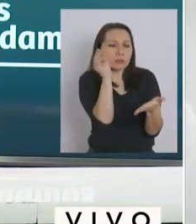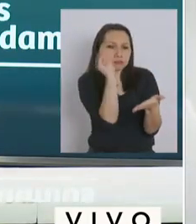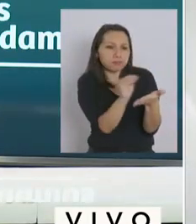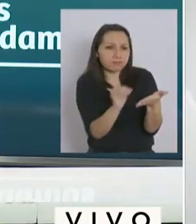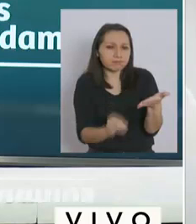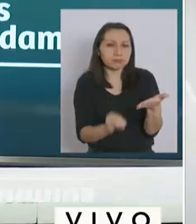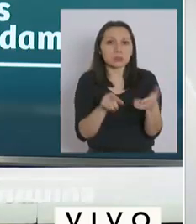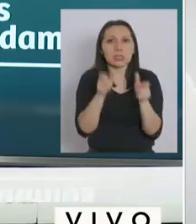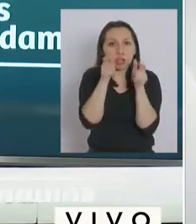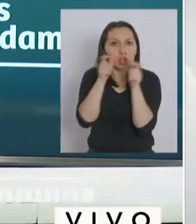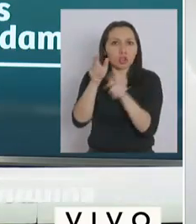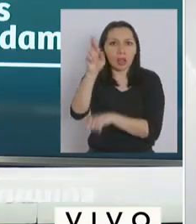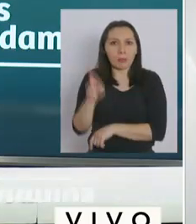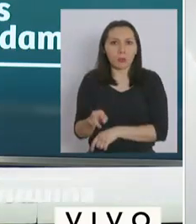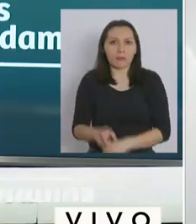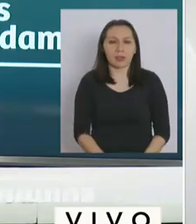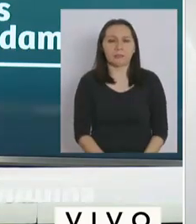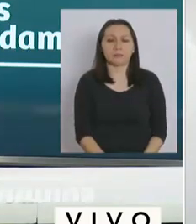hace Contraloría.